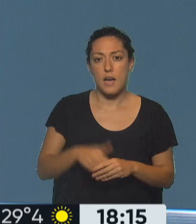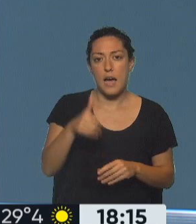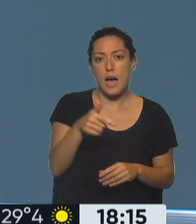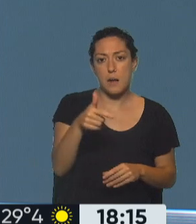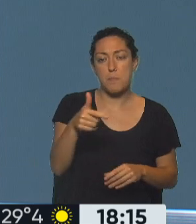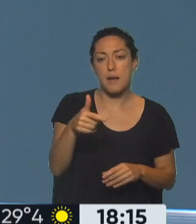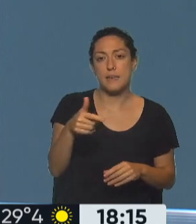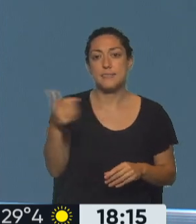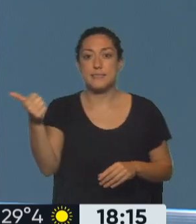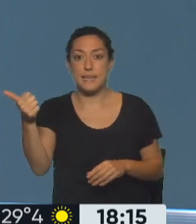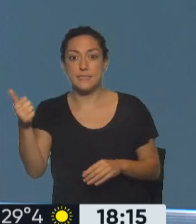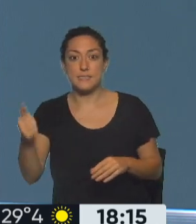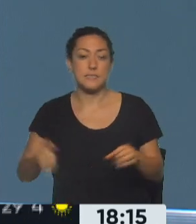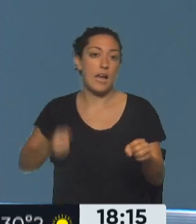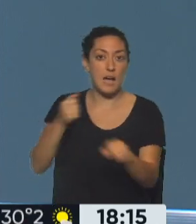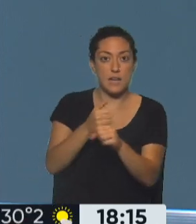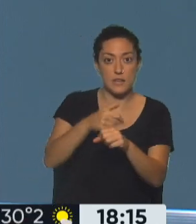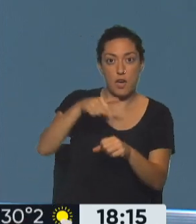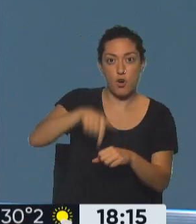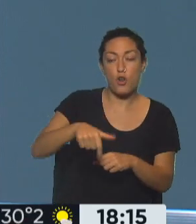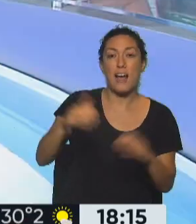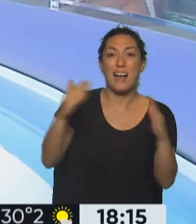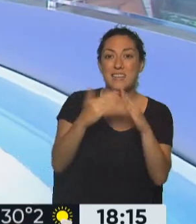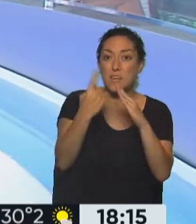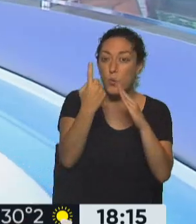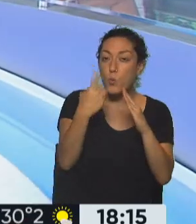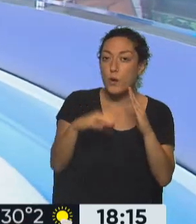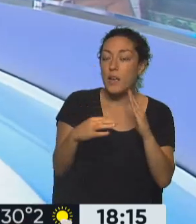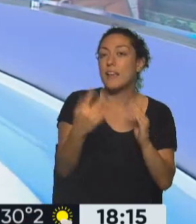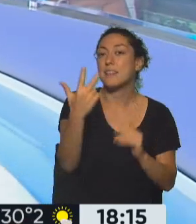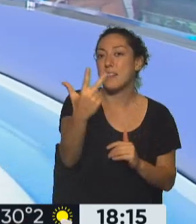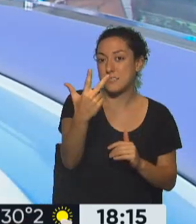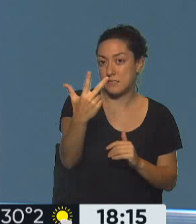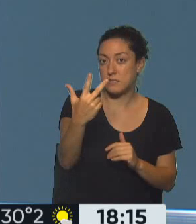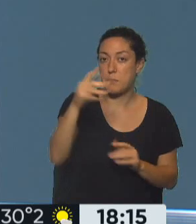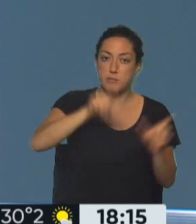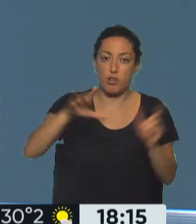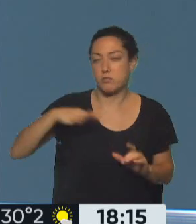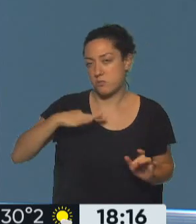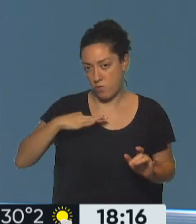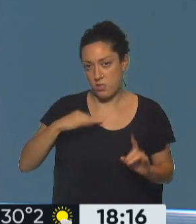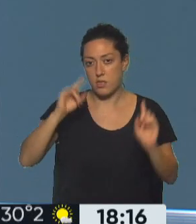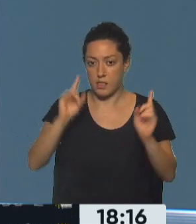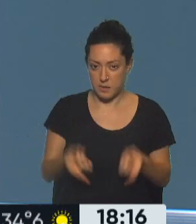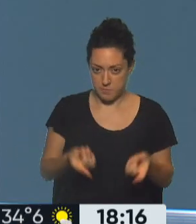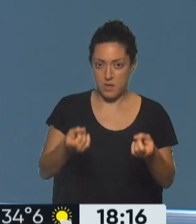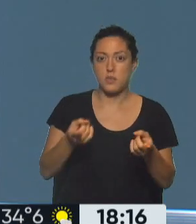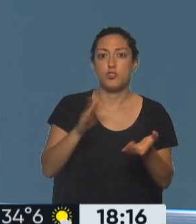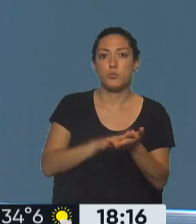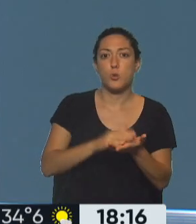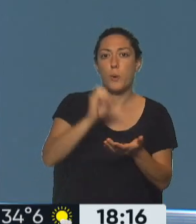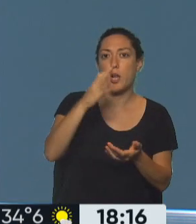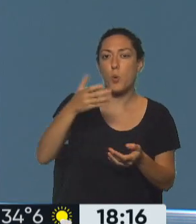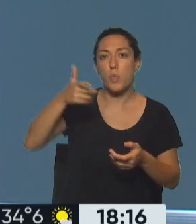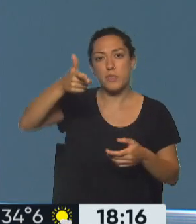de 6 a 3 armas que se pueden tener en un hogar. Estamos hablando de la sociedad civil. Además, también suspende incluso lo que tiene que ver con los clubes de